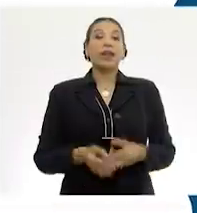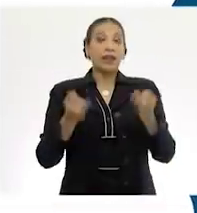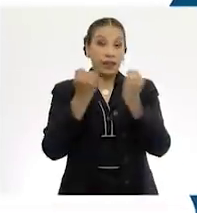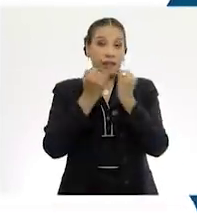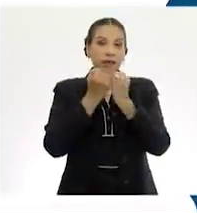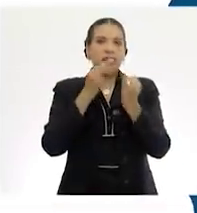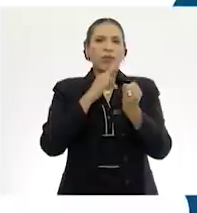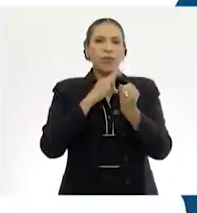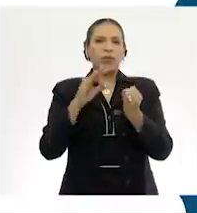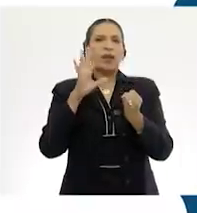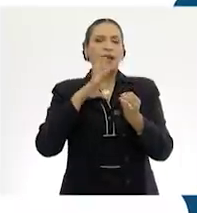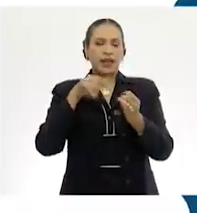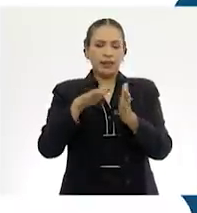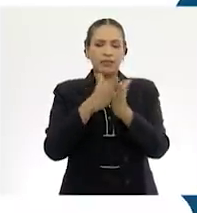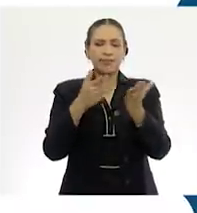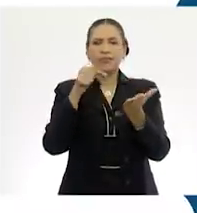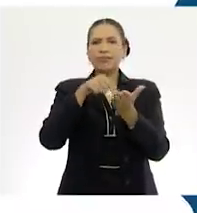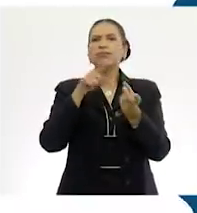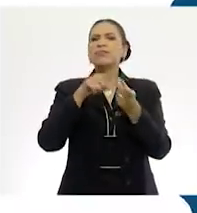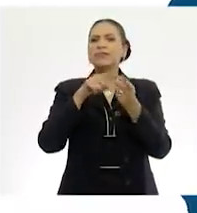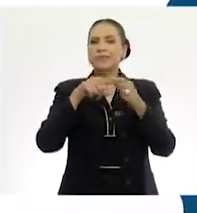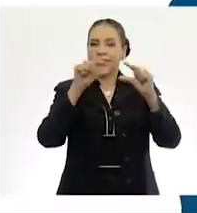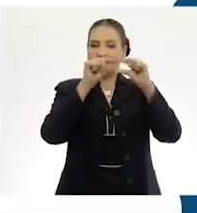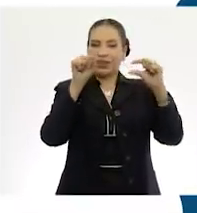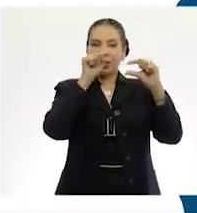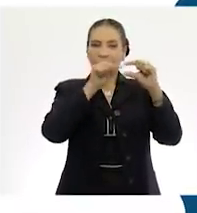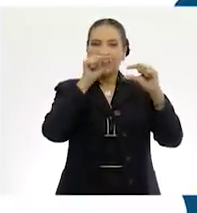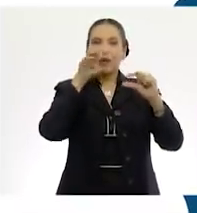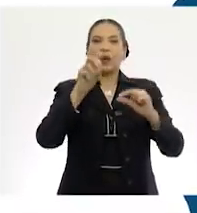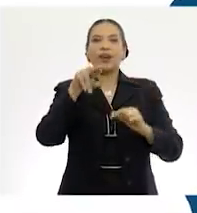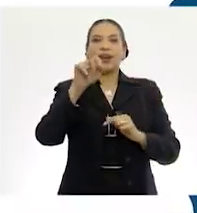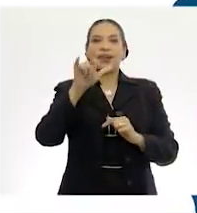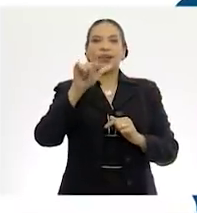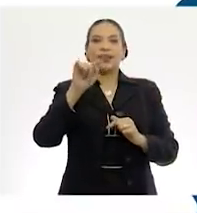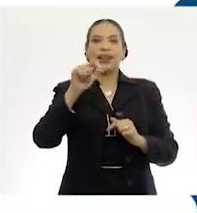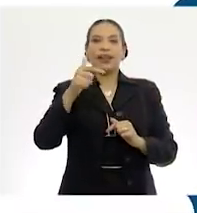También puedes encontrar los libros de texto en la página